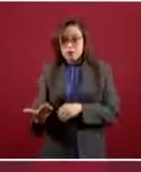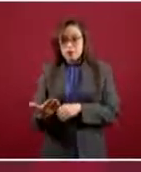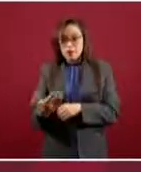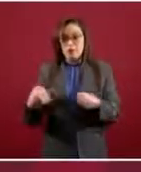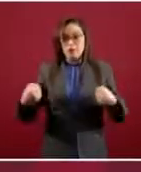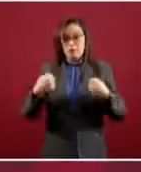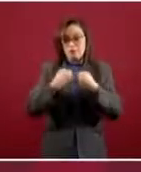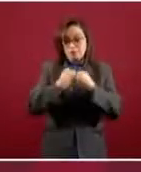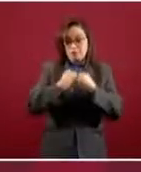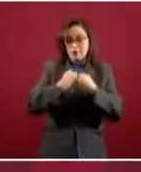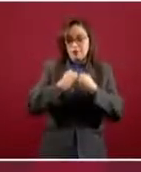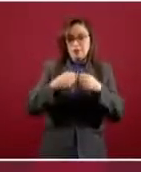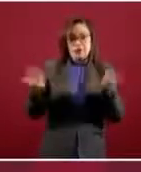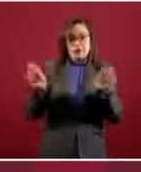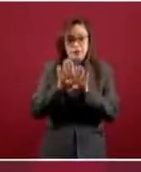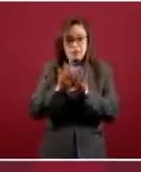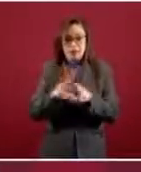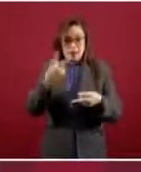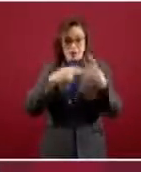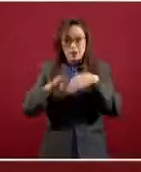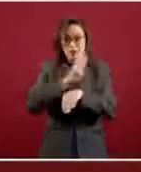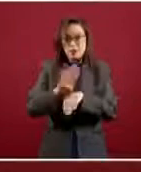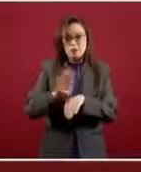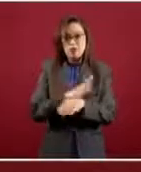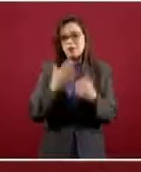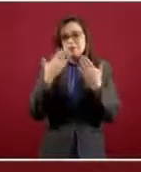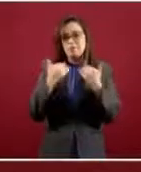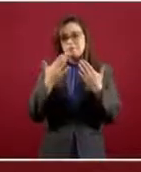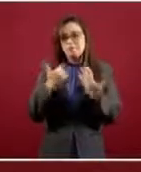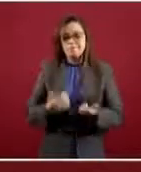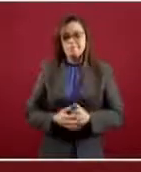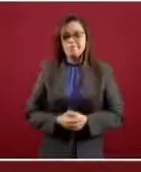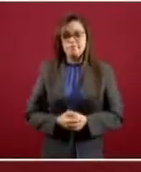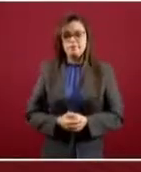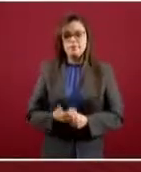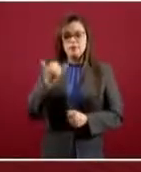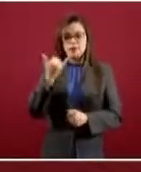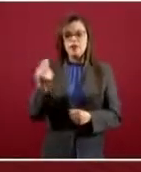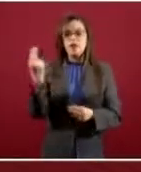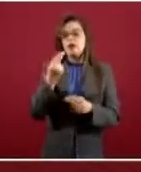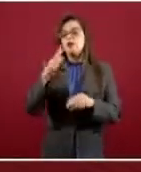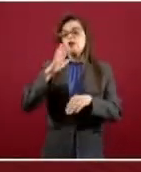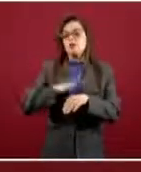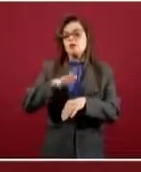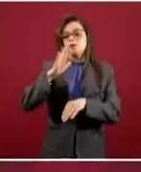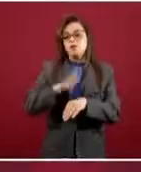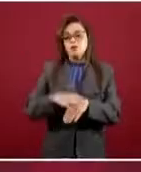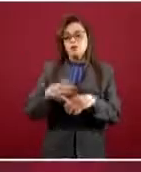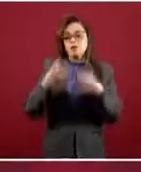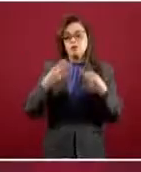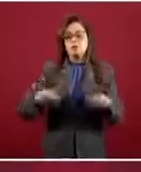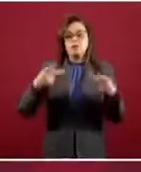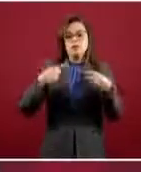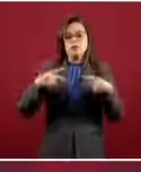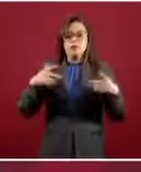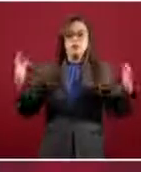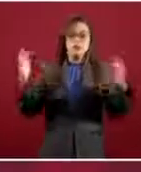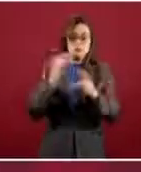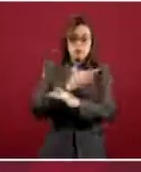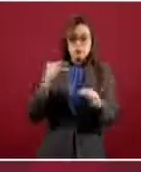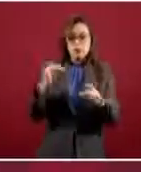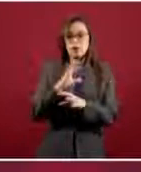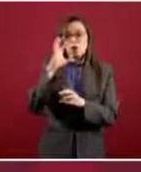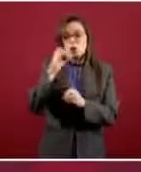sí afectaría muy gravemente, desde luego, el abastecimiento de insumos o el tránsito de personas. Y